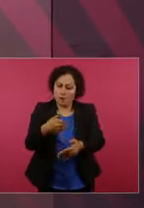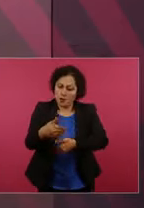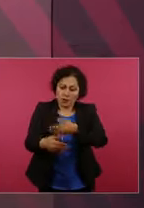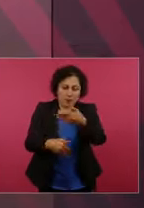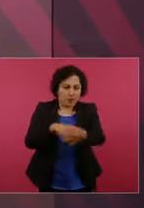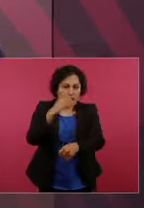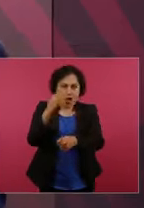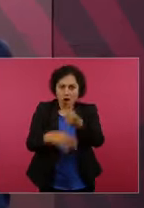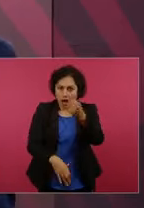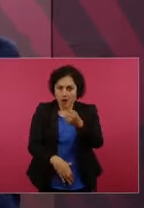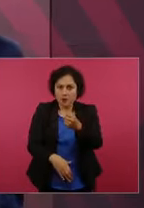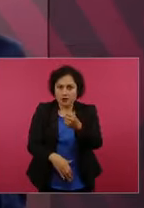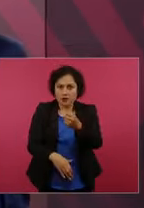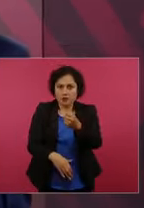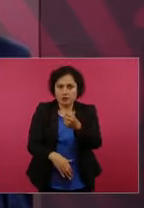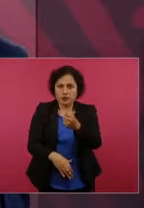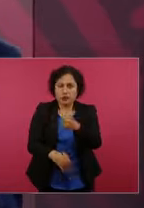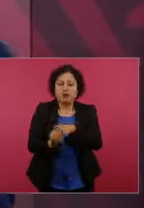se